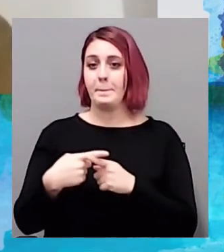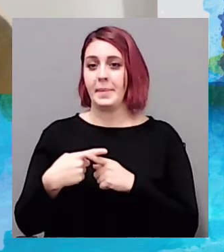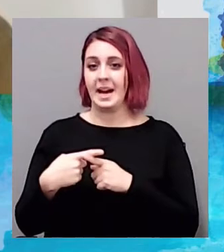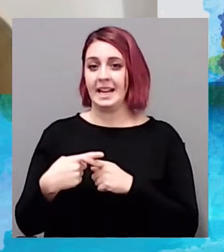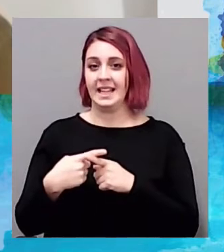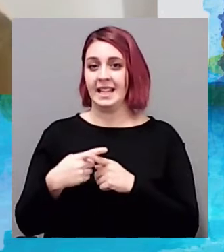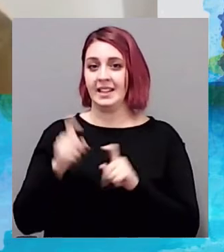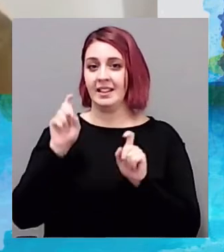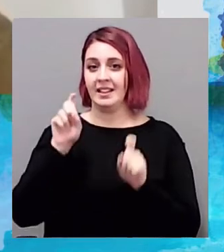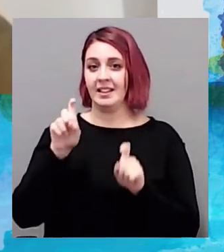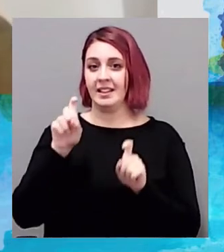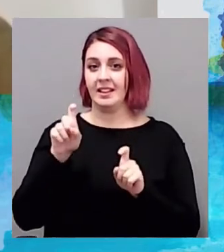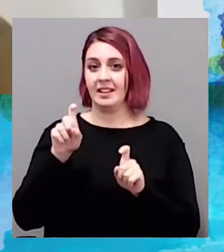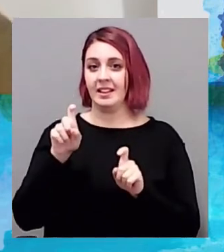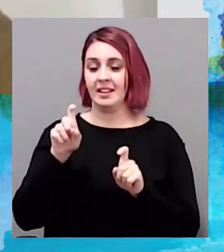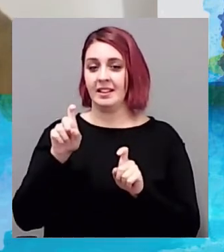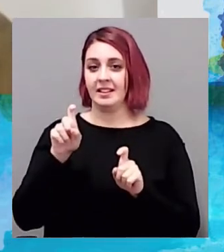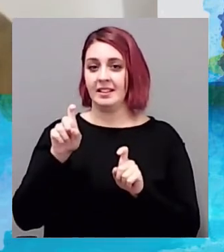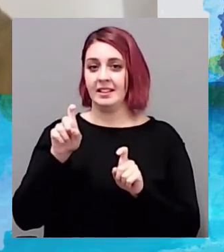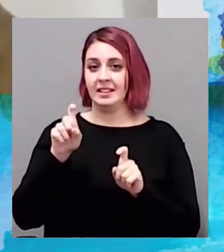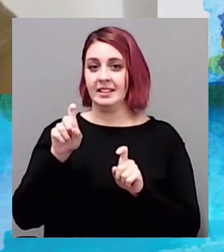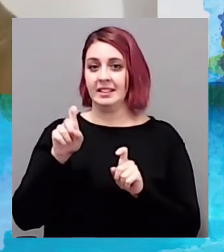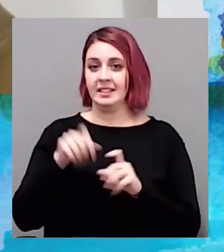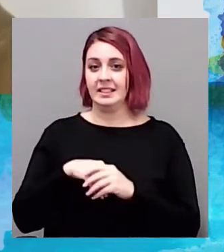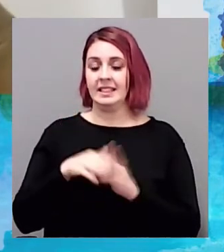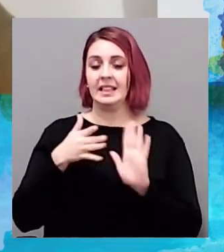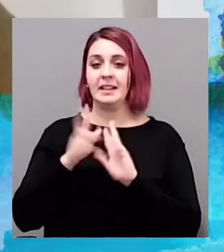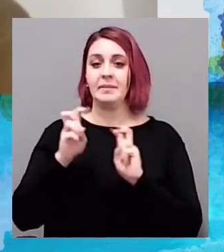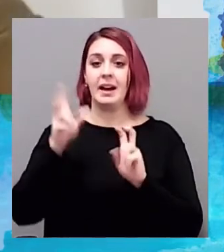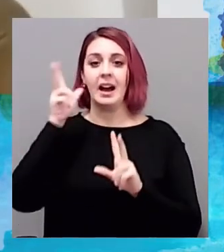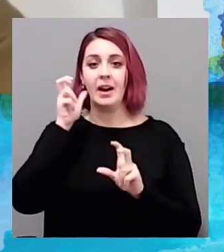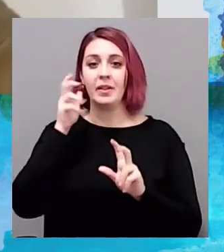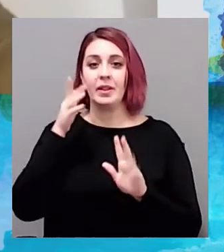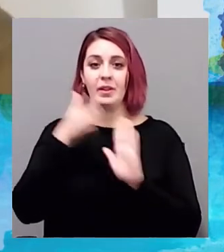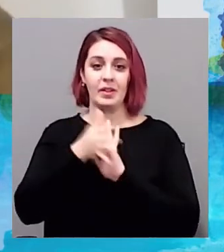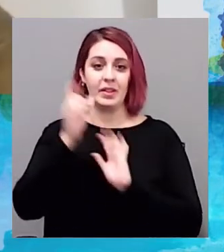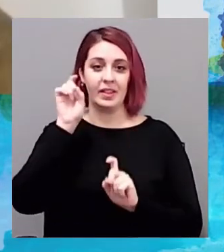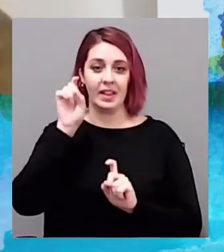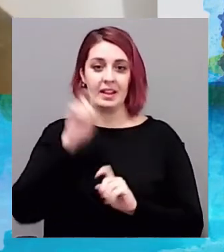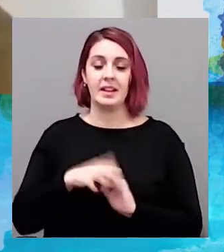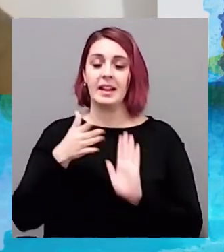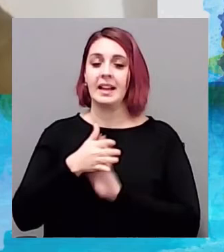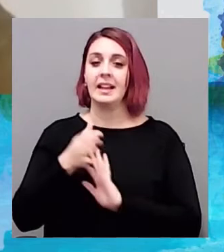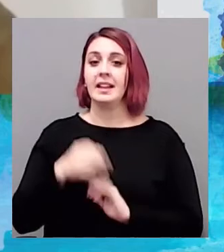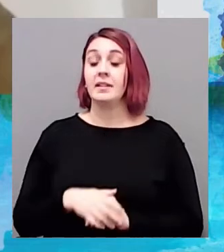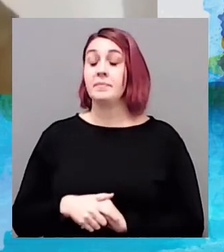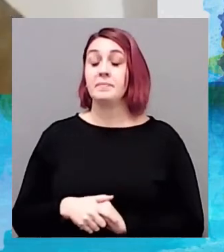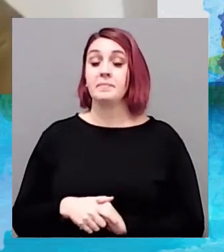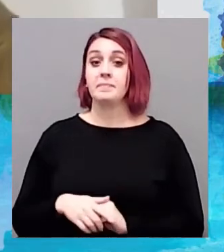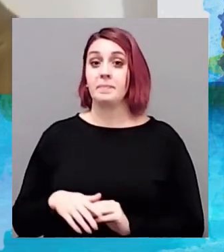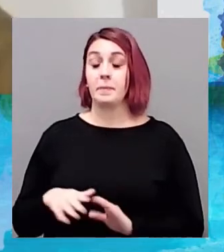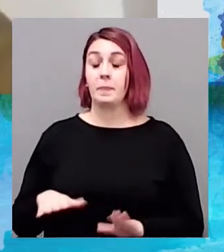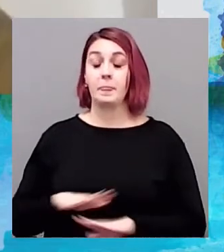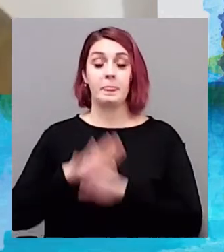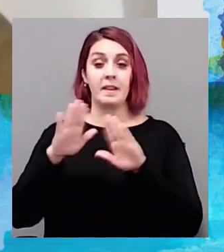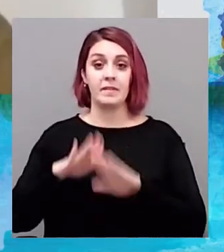enseñanza y esta idea sobre la audiodescripción y en todo momento, al final podéis